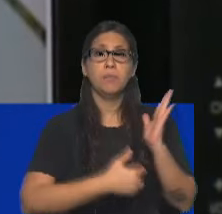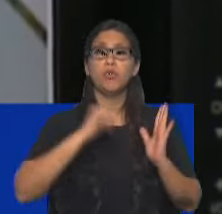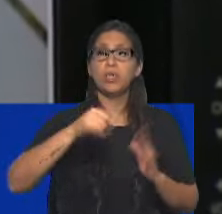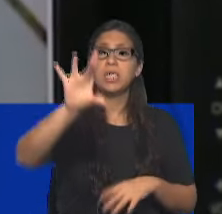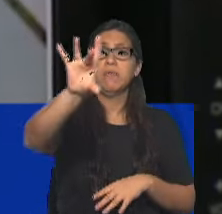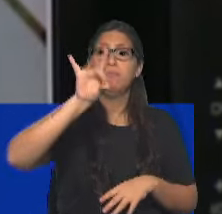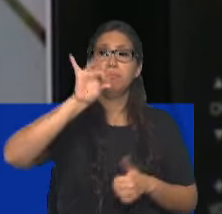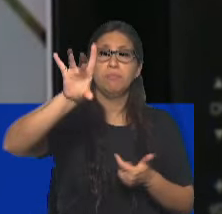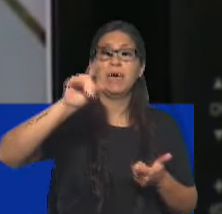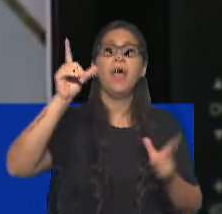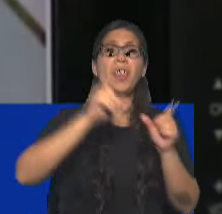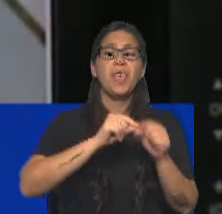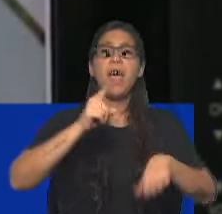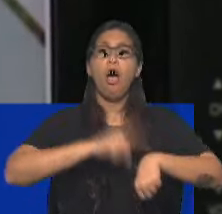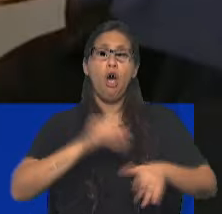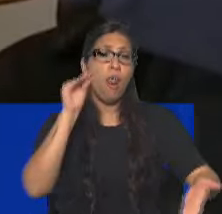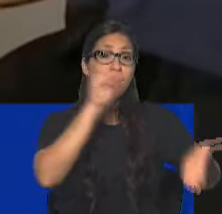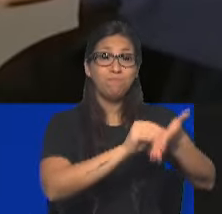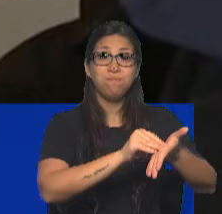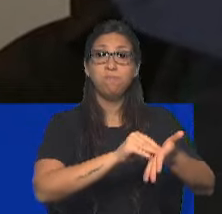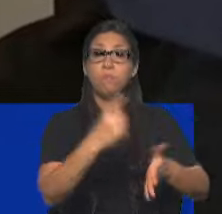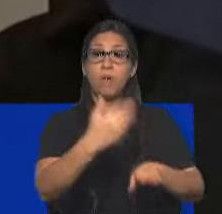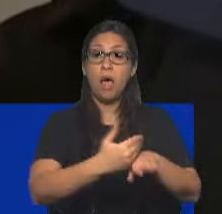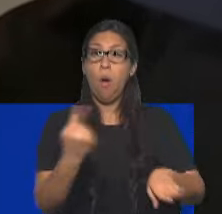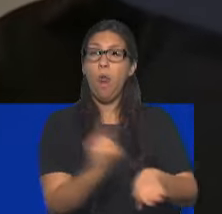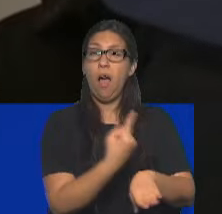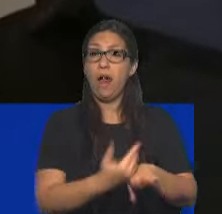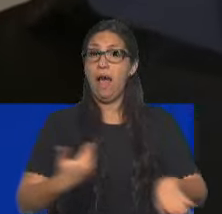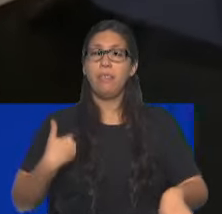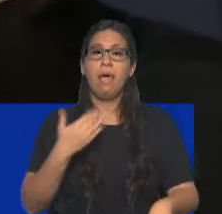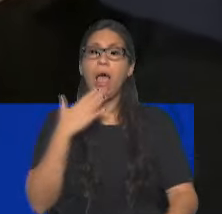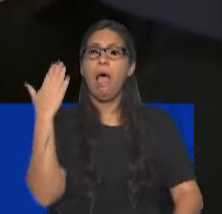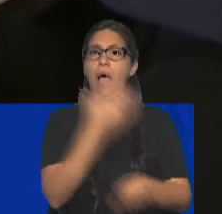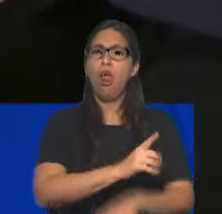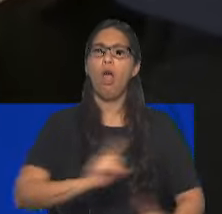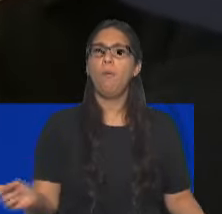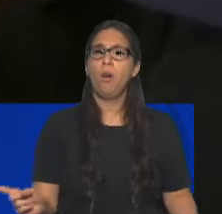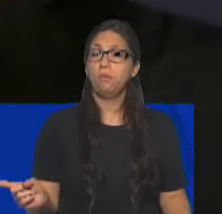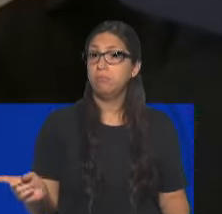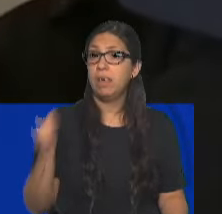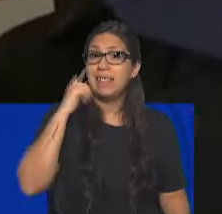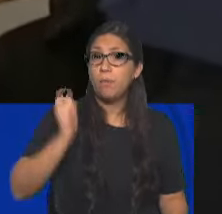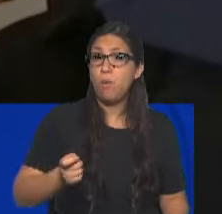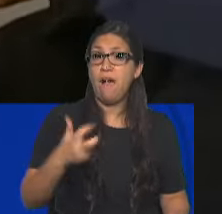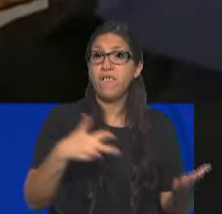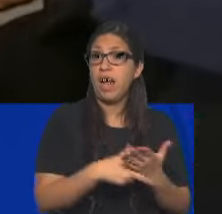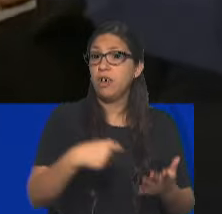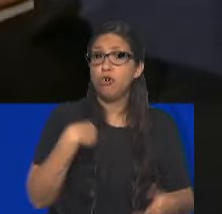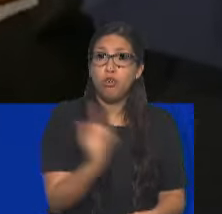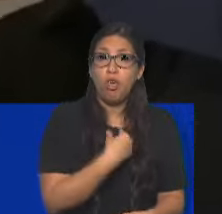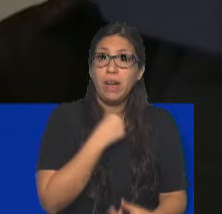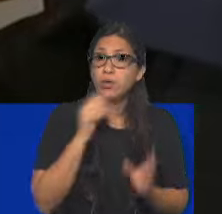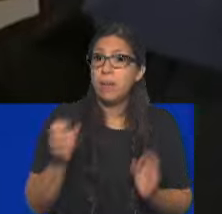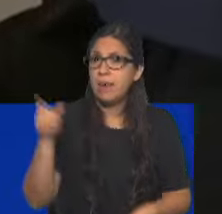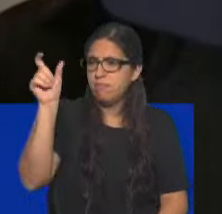parte, se estableció el día y una hora antes él decidió no concurrir. En esa pericia, el tribunal, la fiscalía y yo, lo que queríamos saber era cómo él